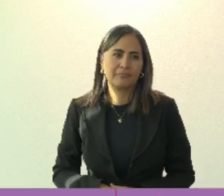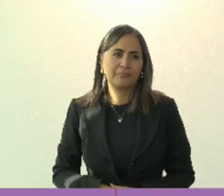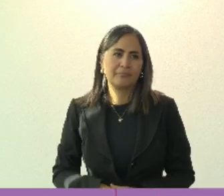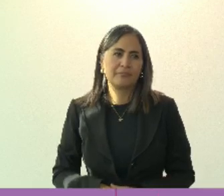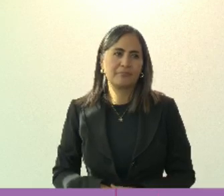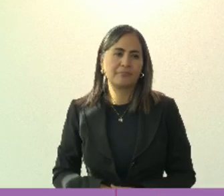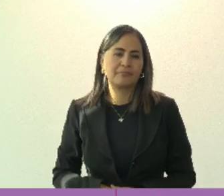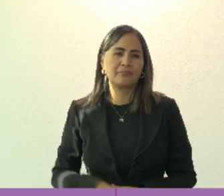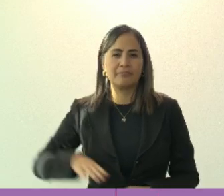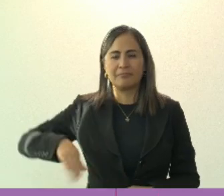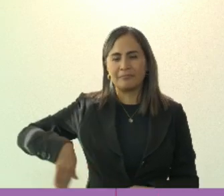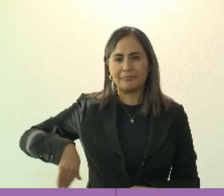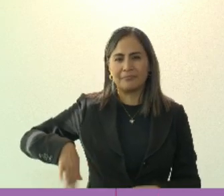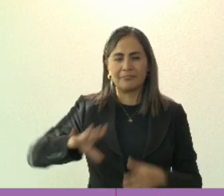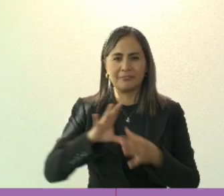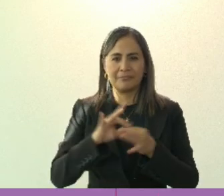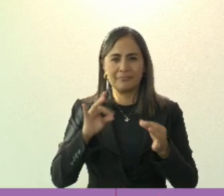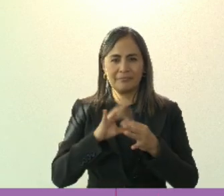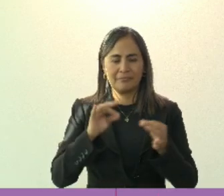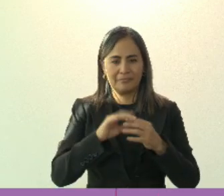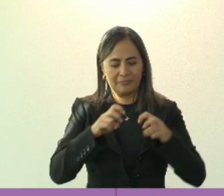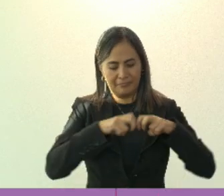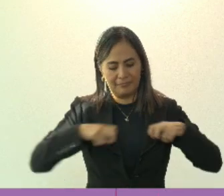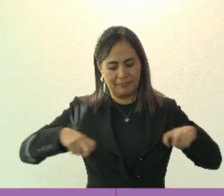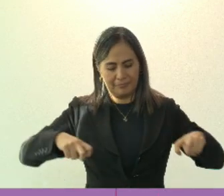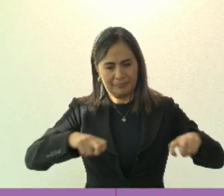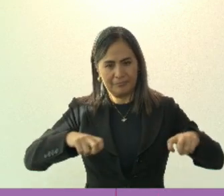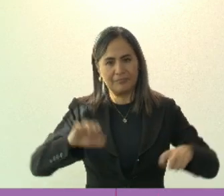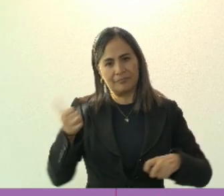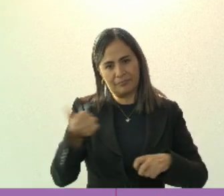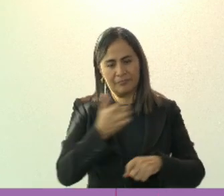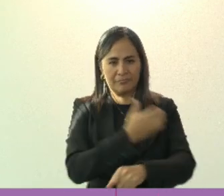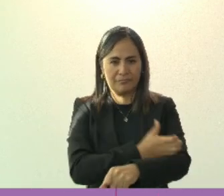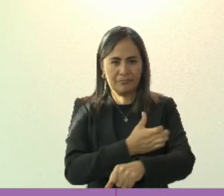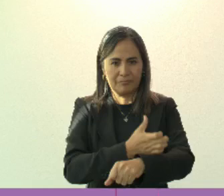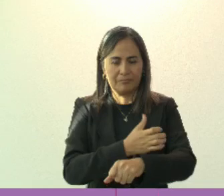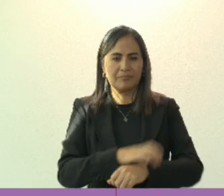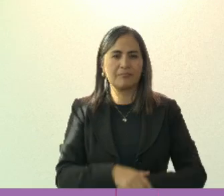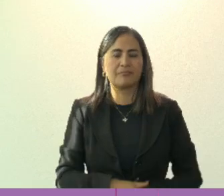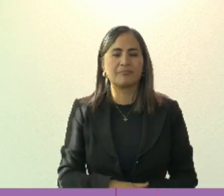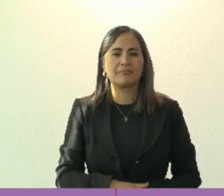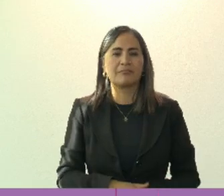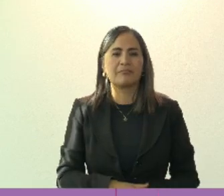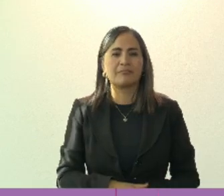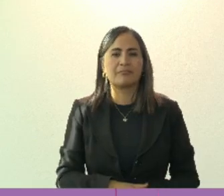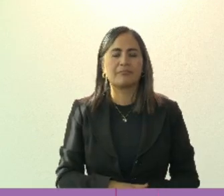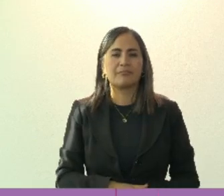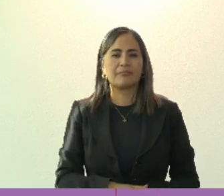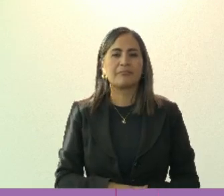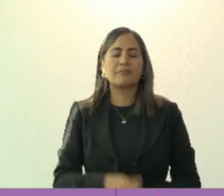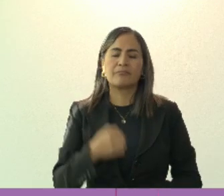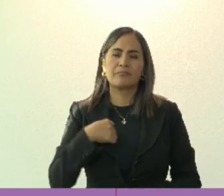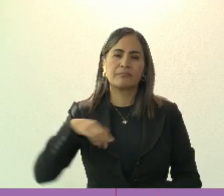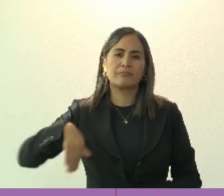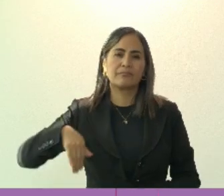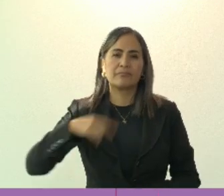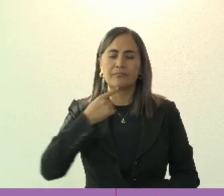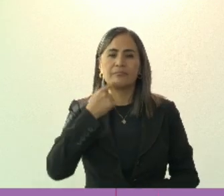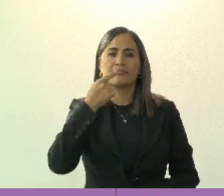Retomando lo que han comentado los panelistas también, y el comentario que hacía ella respecto